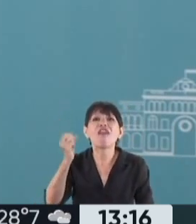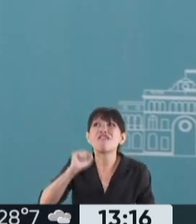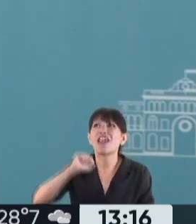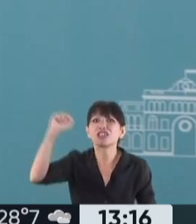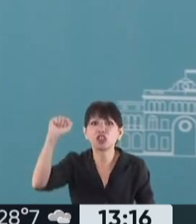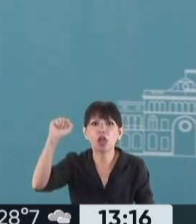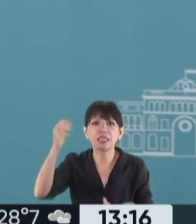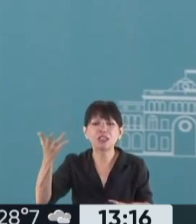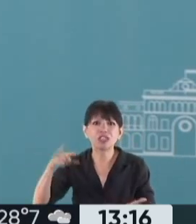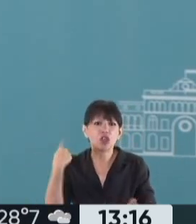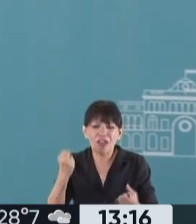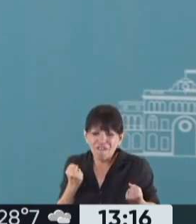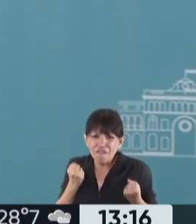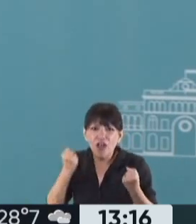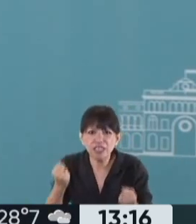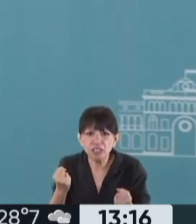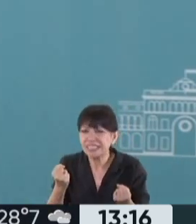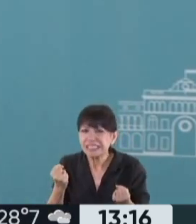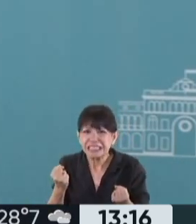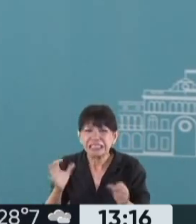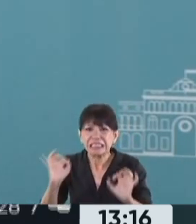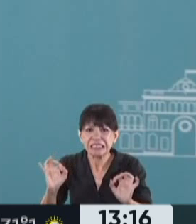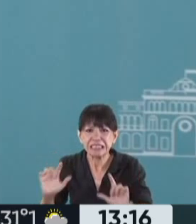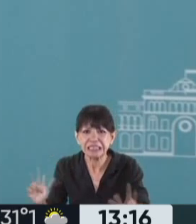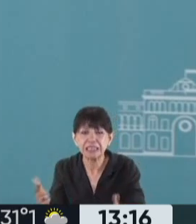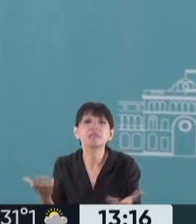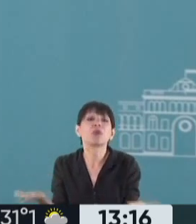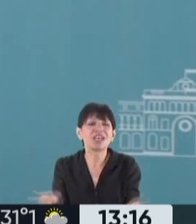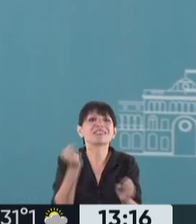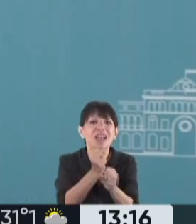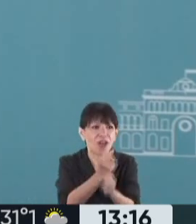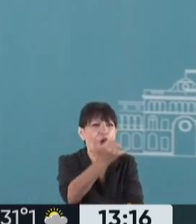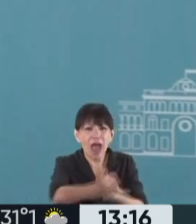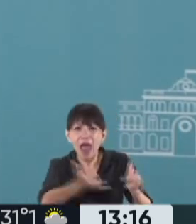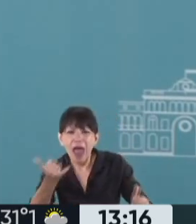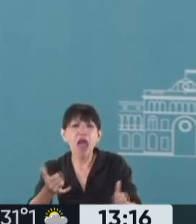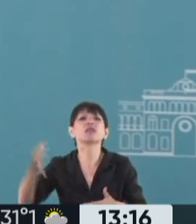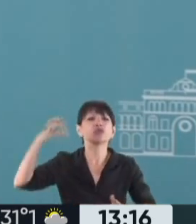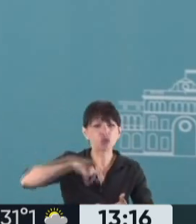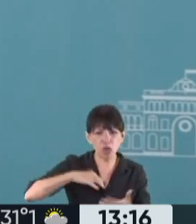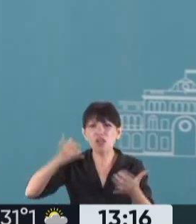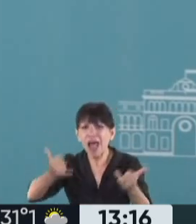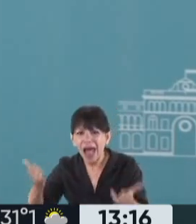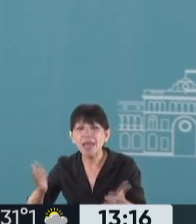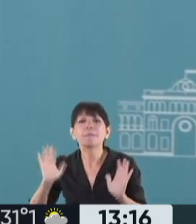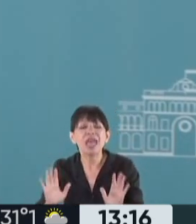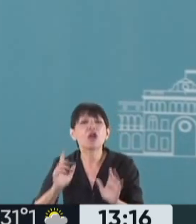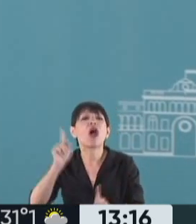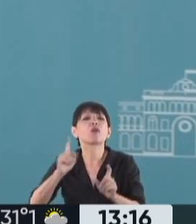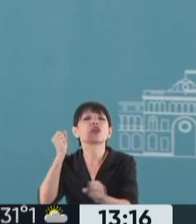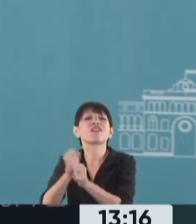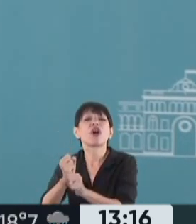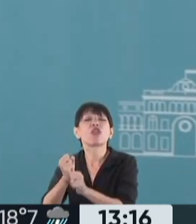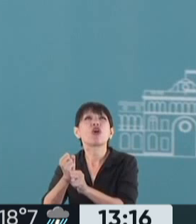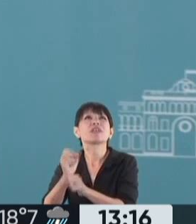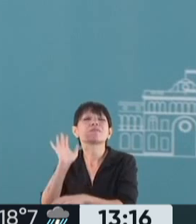esfuerzos porque hace que por más que haya más trabajo y por más que los trabajadores asalariados tengan más ingresos, los trabajadores informales no tienen